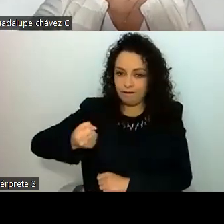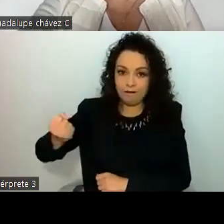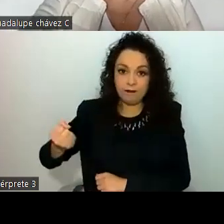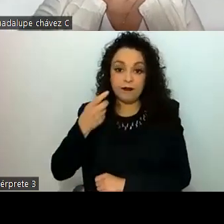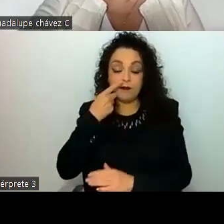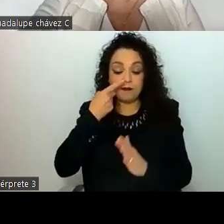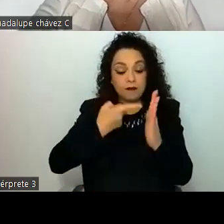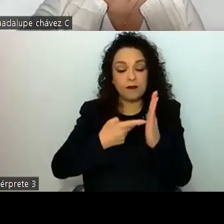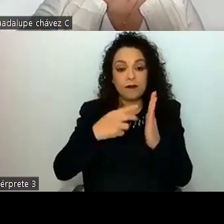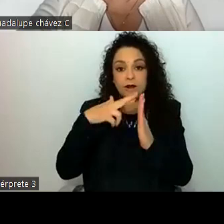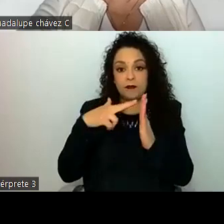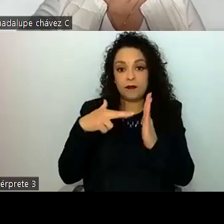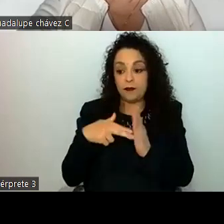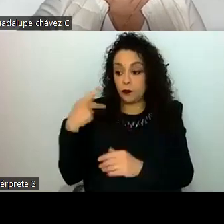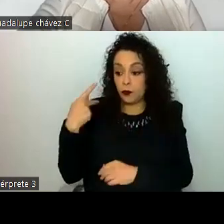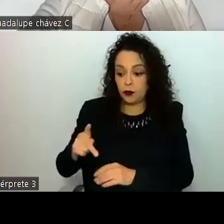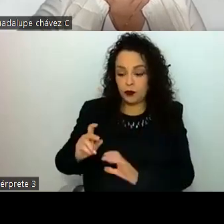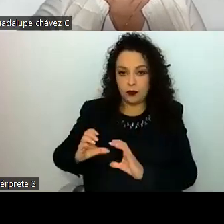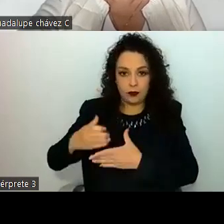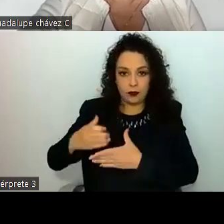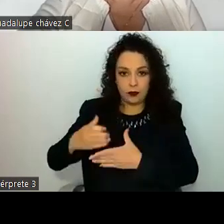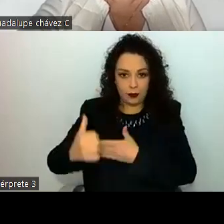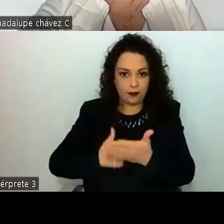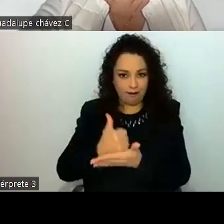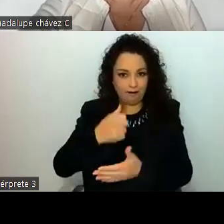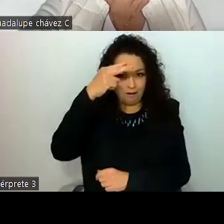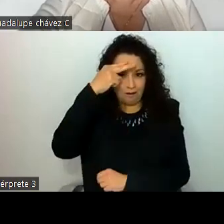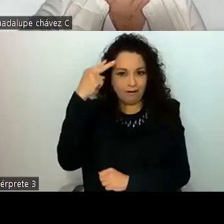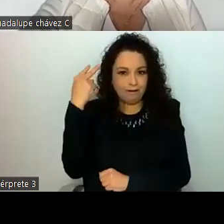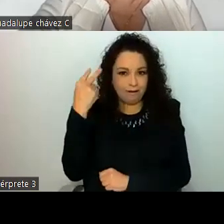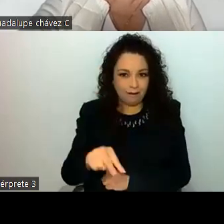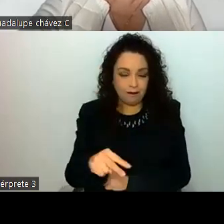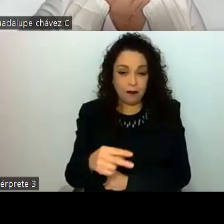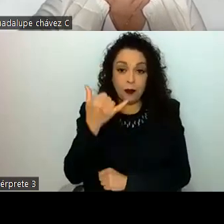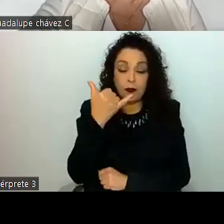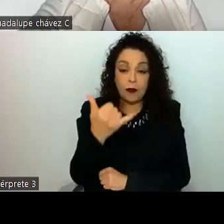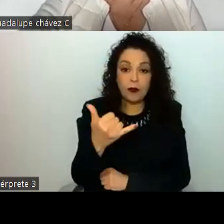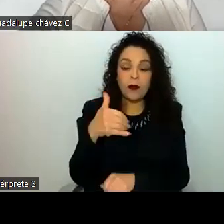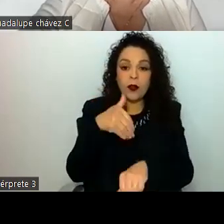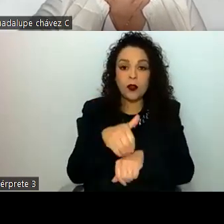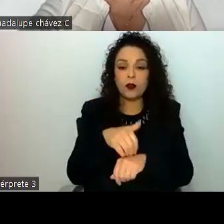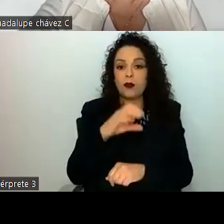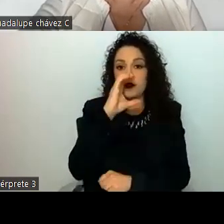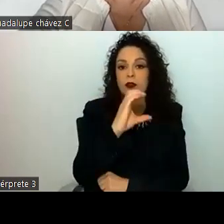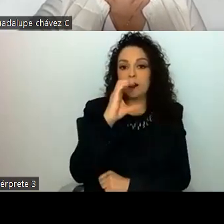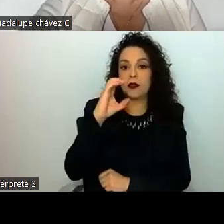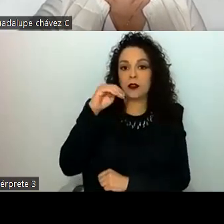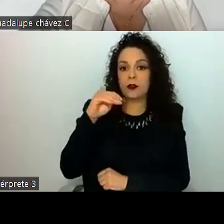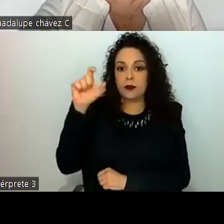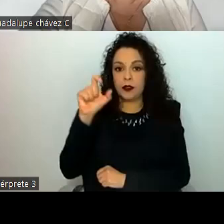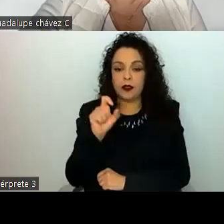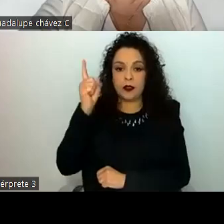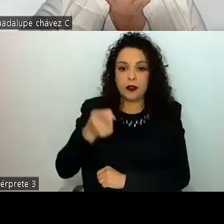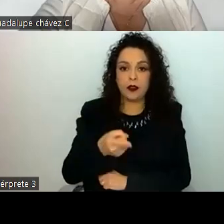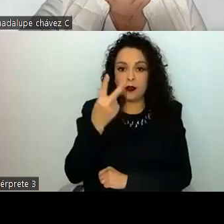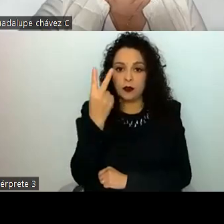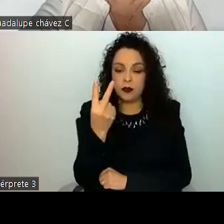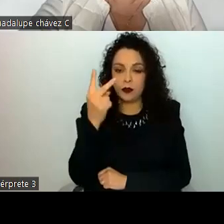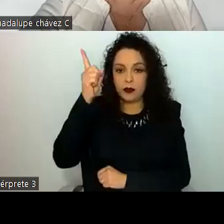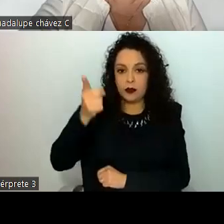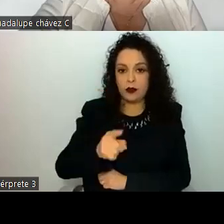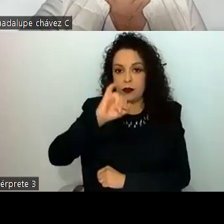establecido en el reglamento del Congreso de la Ciudad de México, así como en el acuerdo CCMX, diagonal 2,